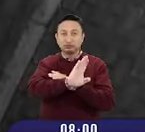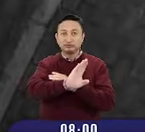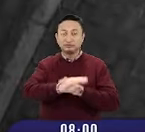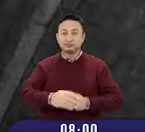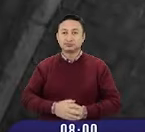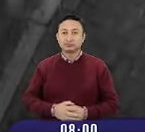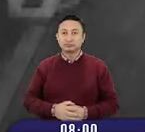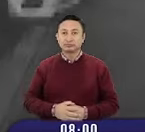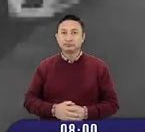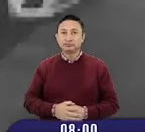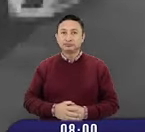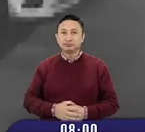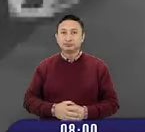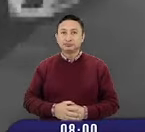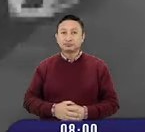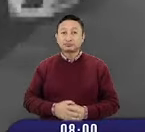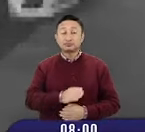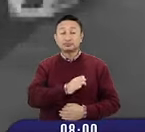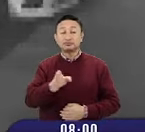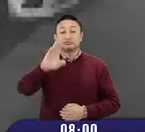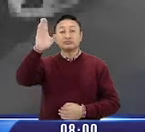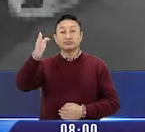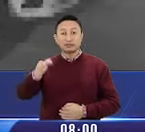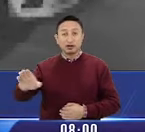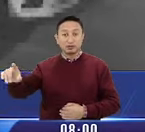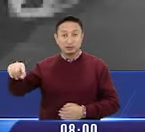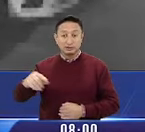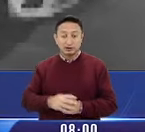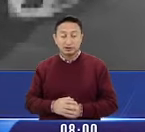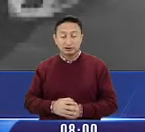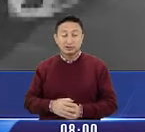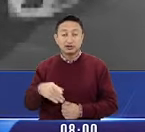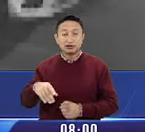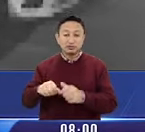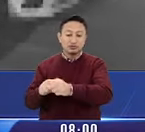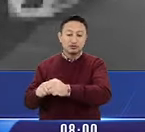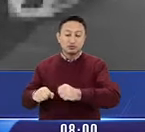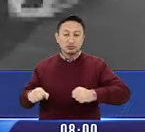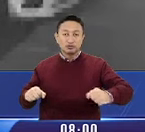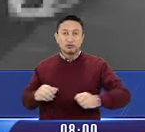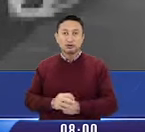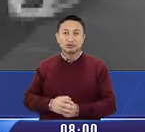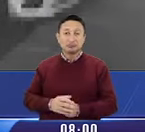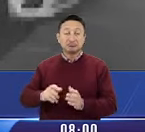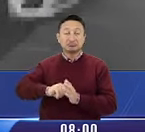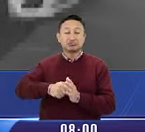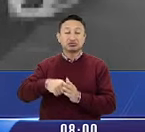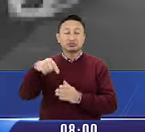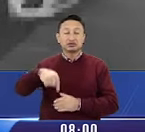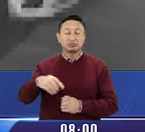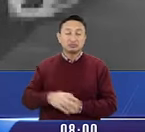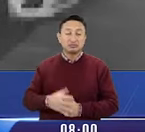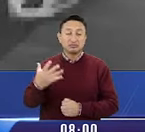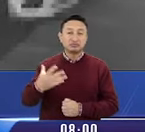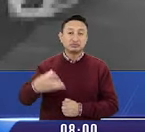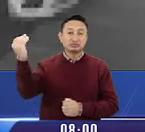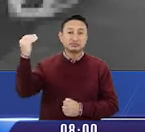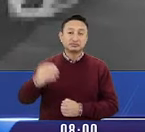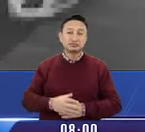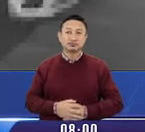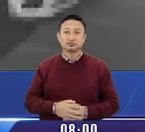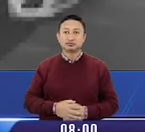e ingresaron. Van directo a la camioneta 4x4 y la abren. La encendieron, pusieron marcha